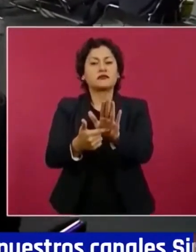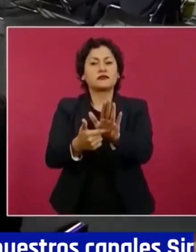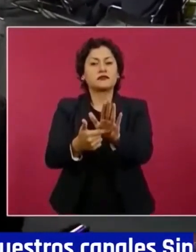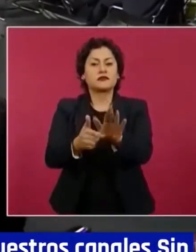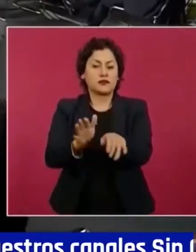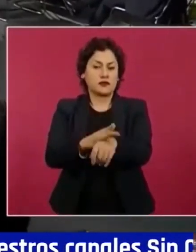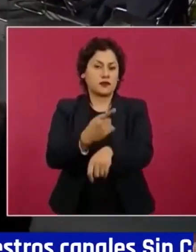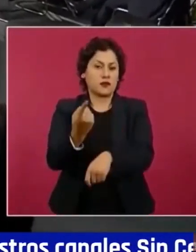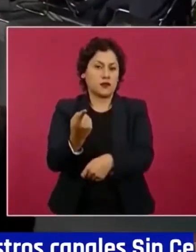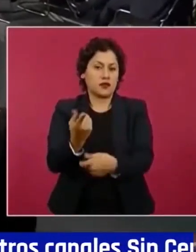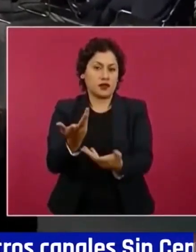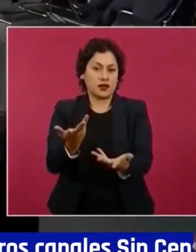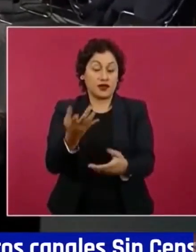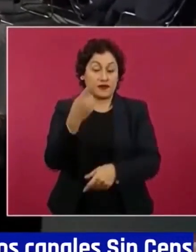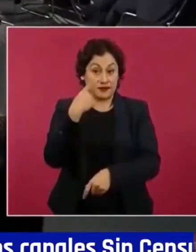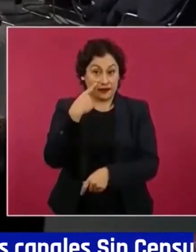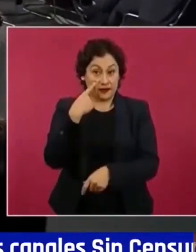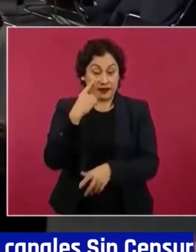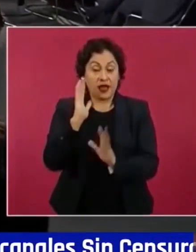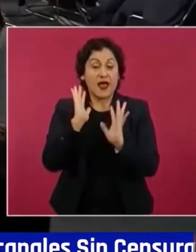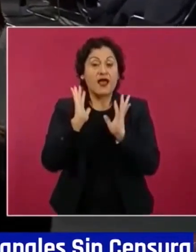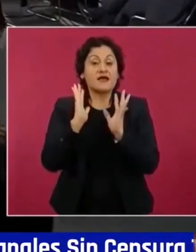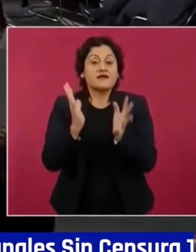ya había gente sumada,